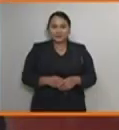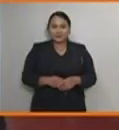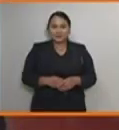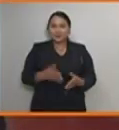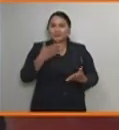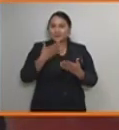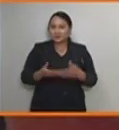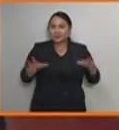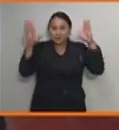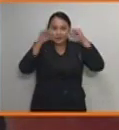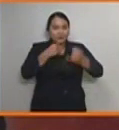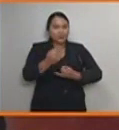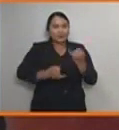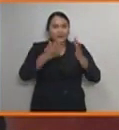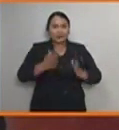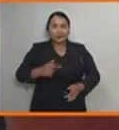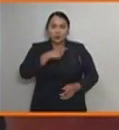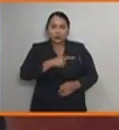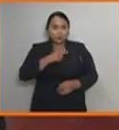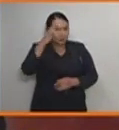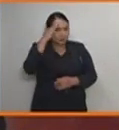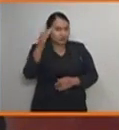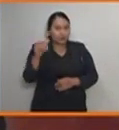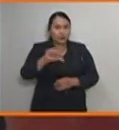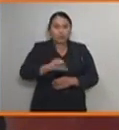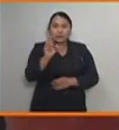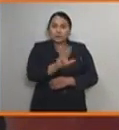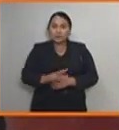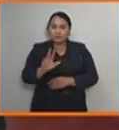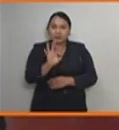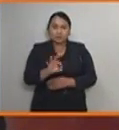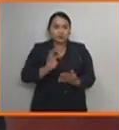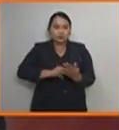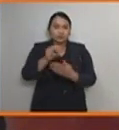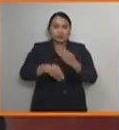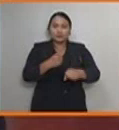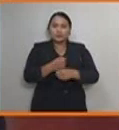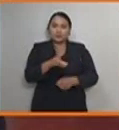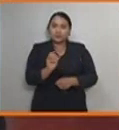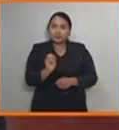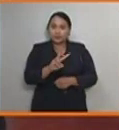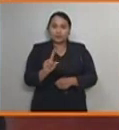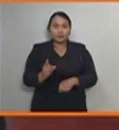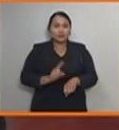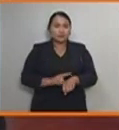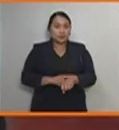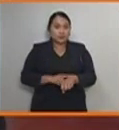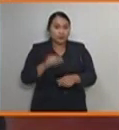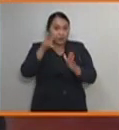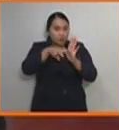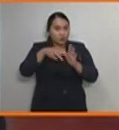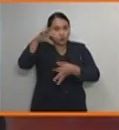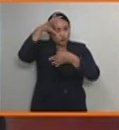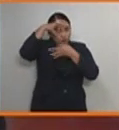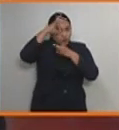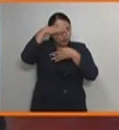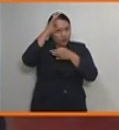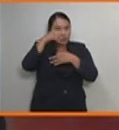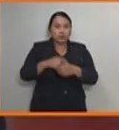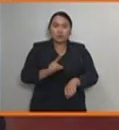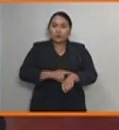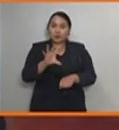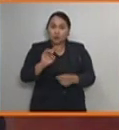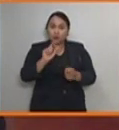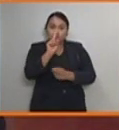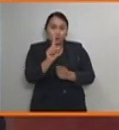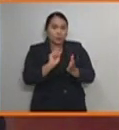Buenas noches, queridos jugadores. Qué placer saludarles. Hoy martes 9 de marzo del año 2021, cuando estamos completamente en vivo y el reloj marca las 8 y